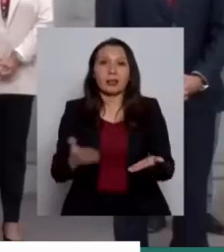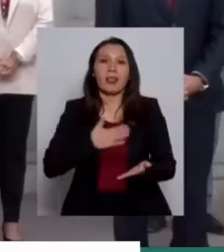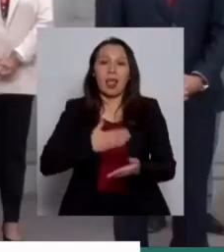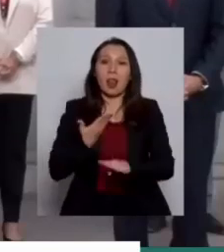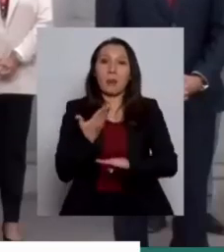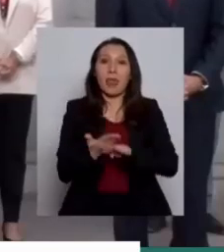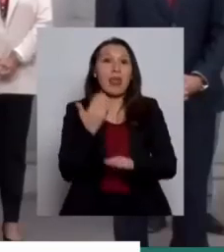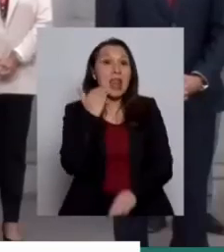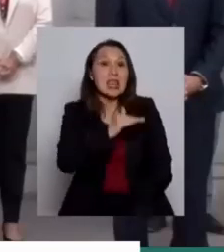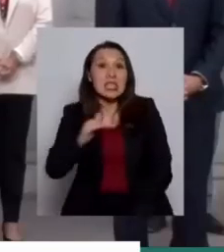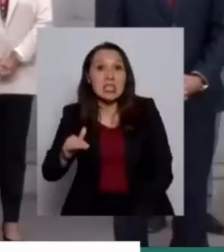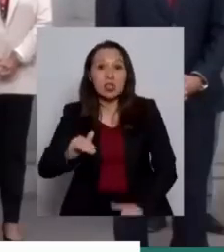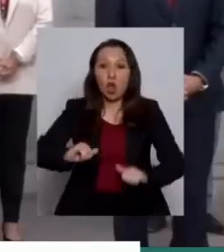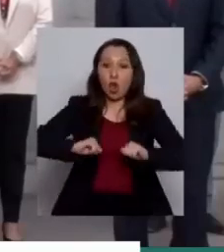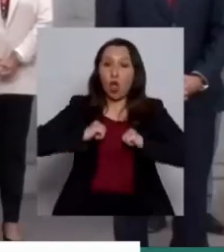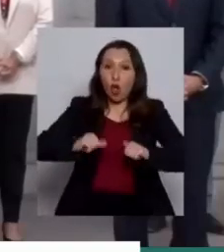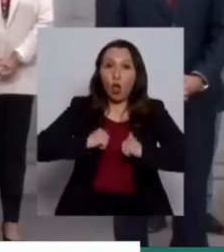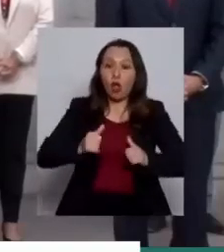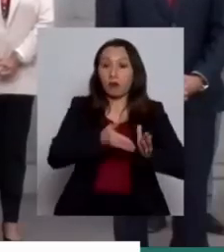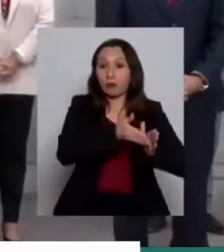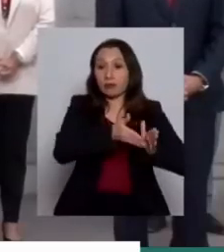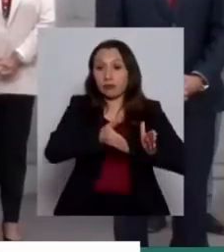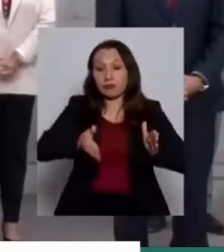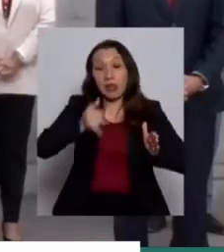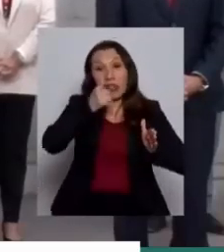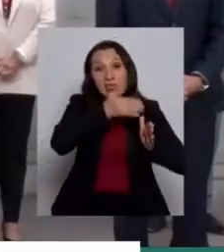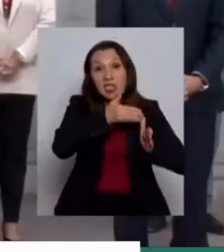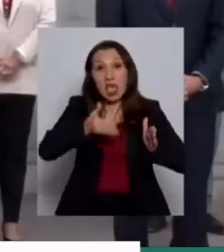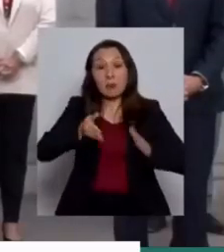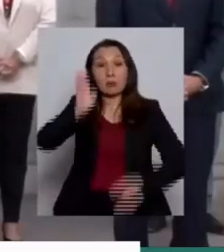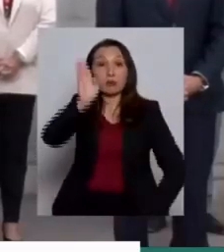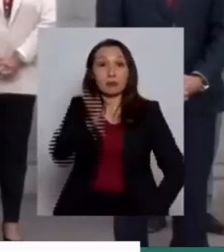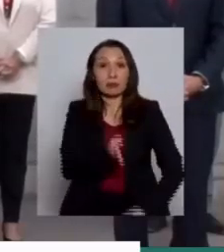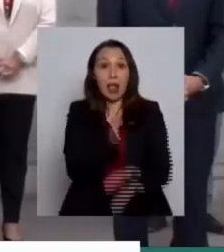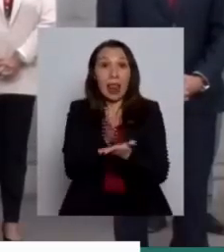al respecto, se da por hecho que es así, que hay